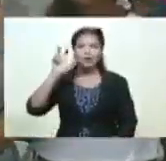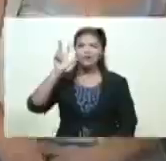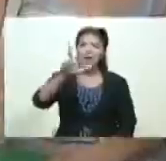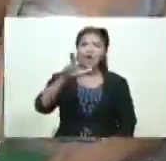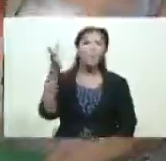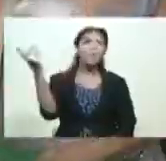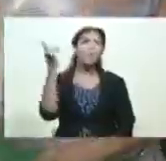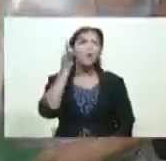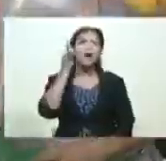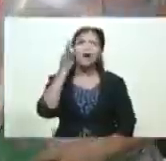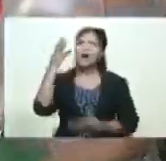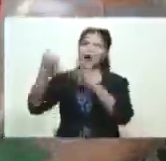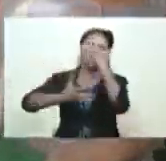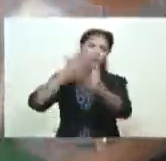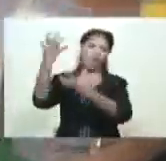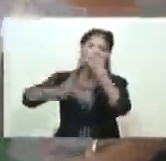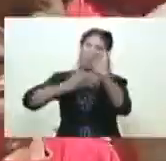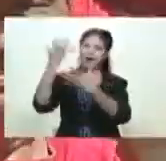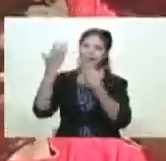tres, mujer.